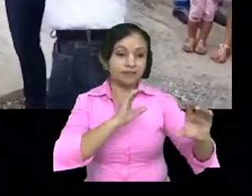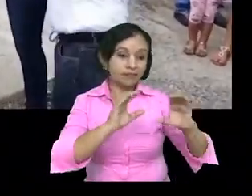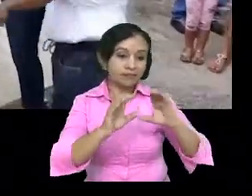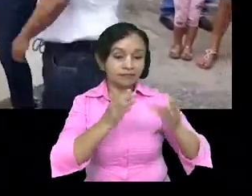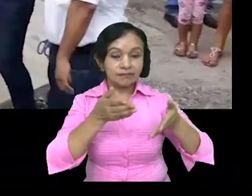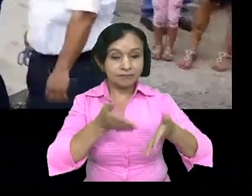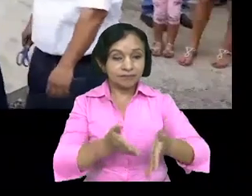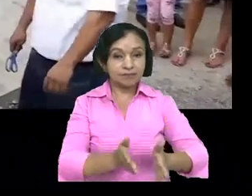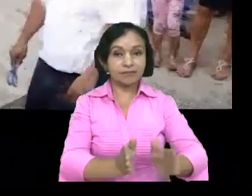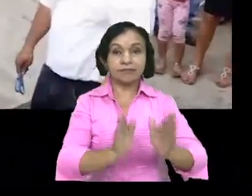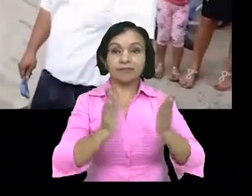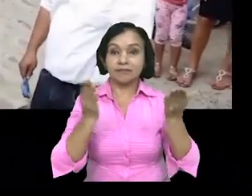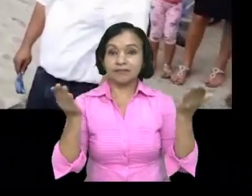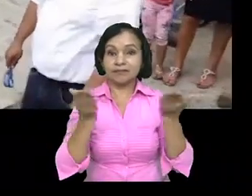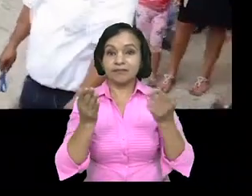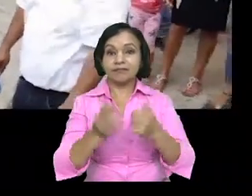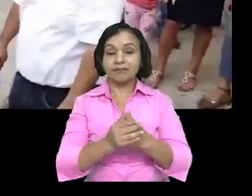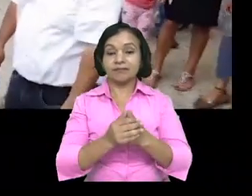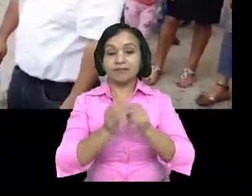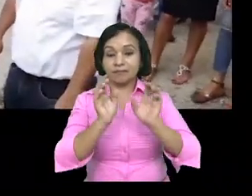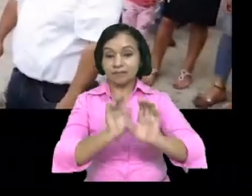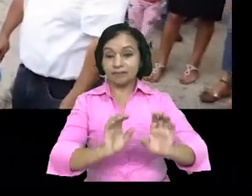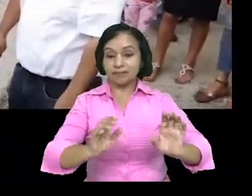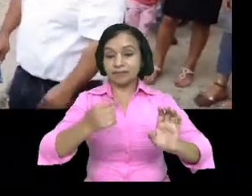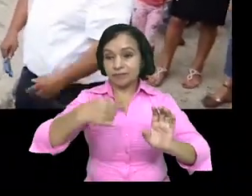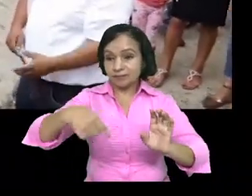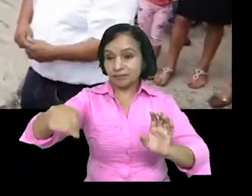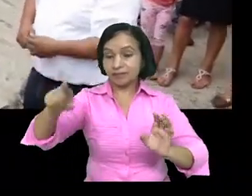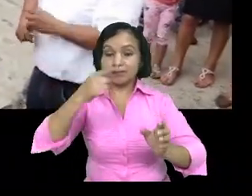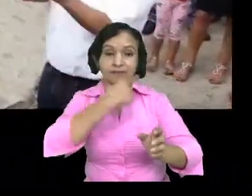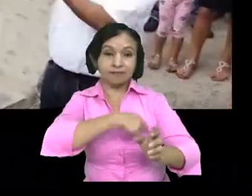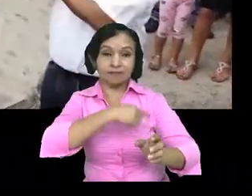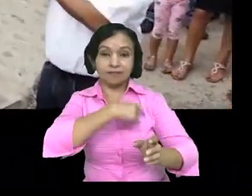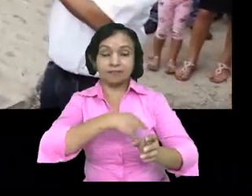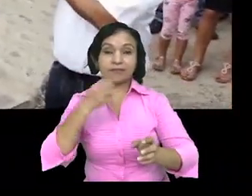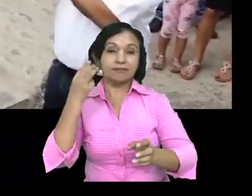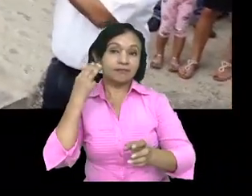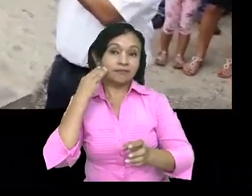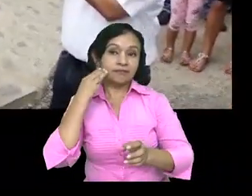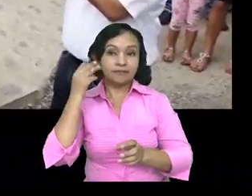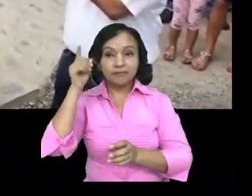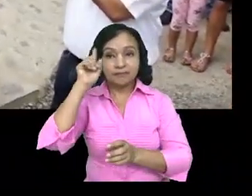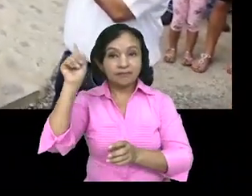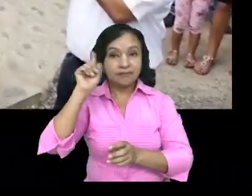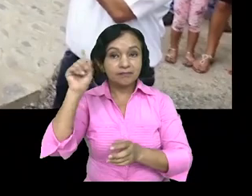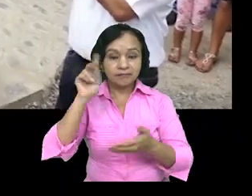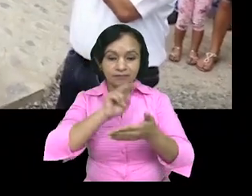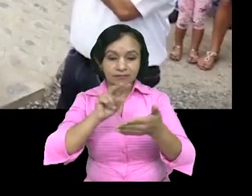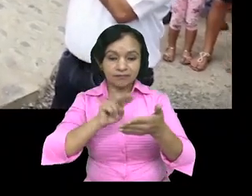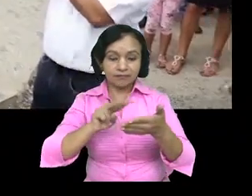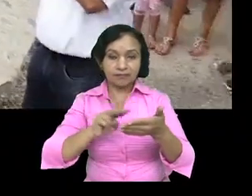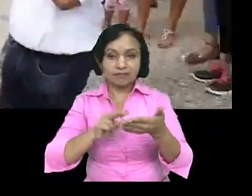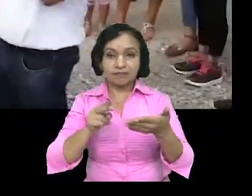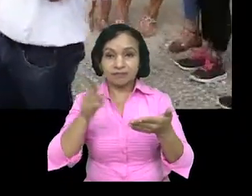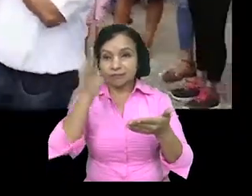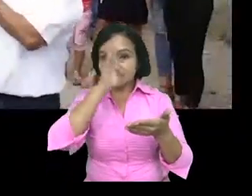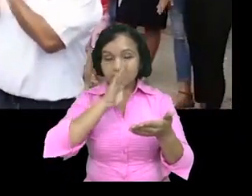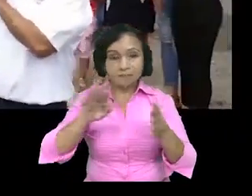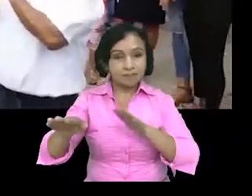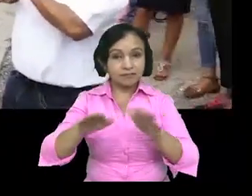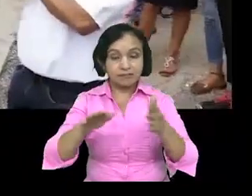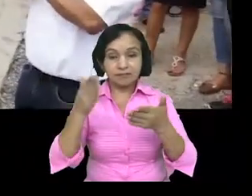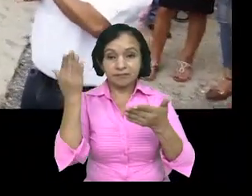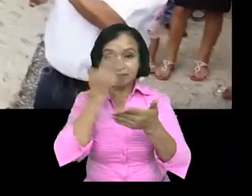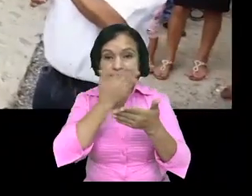aprender. No creas, por ejemplo, cuando los niños van a la escuela y la mamá, aunque no sepa leer, bueno, haya tenido esa oportunidad también